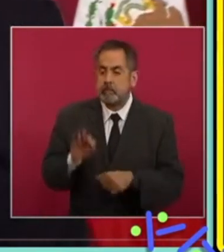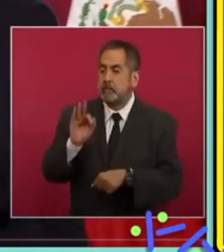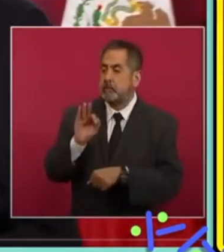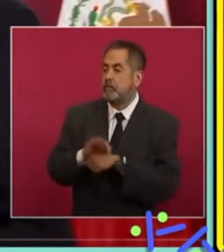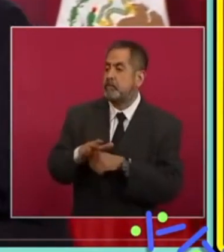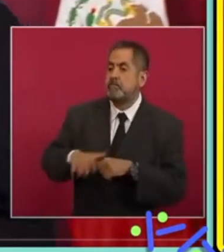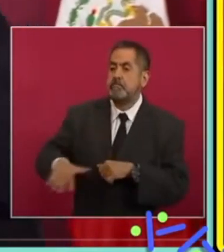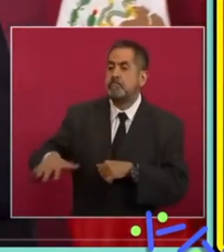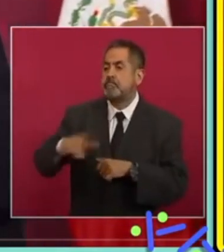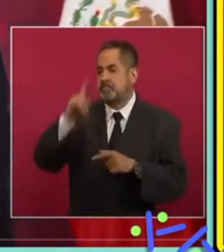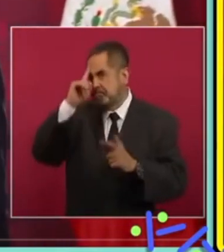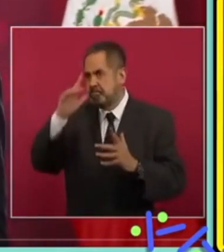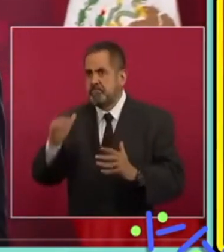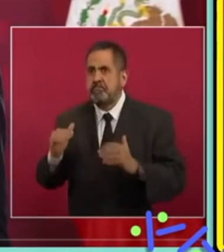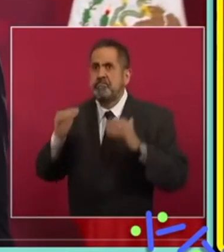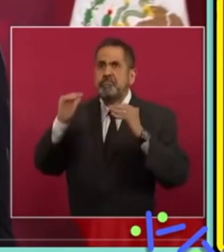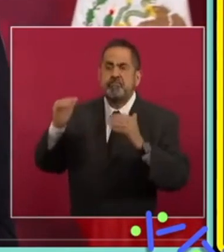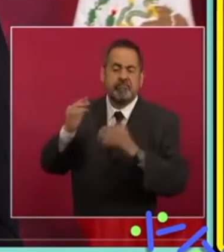nuestra soberanía.